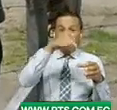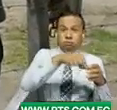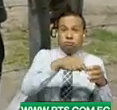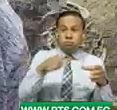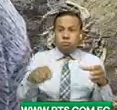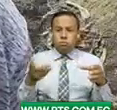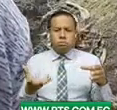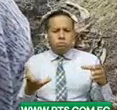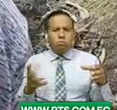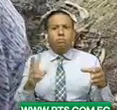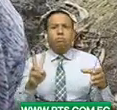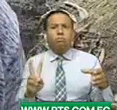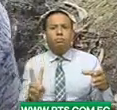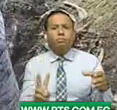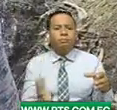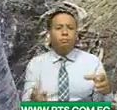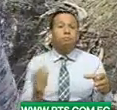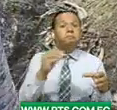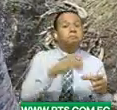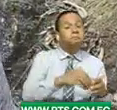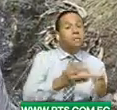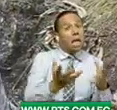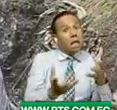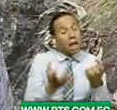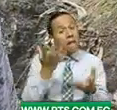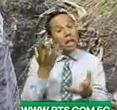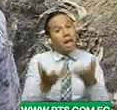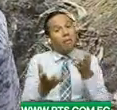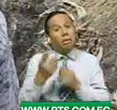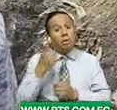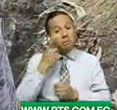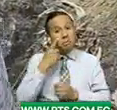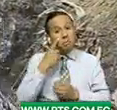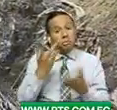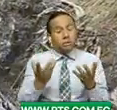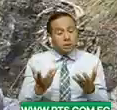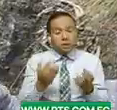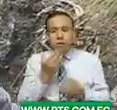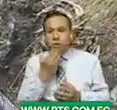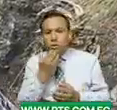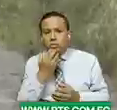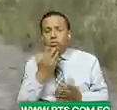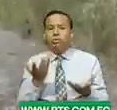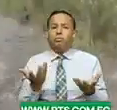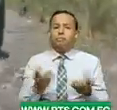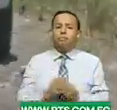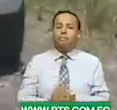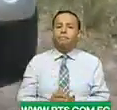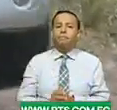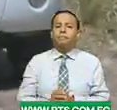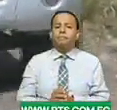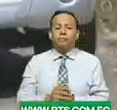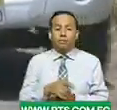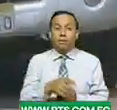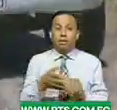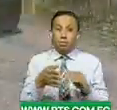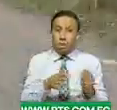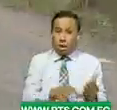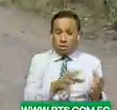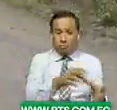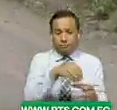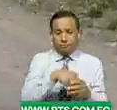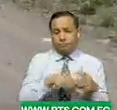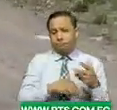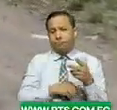cometido. Es por eso que tal vez el cuerpo no lo hubiéramos encontrado ahí, sino en el tanque. El cadáver fue trasladado hasta la morgue